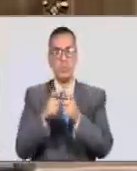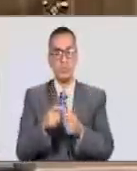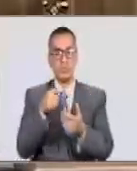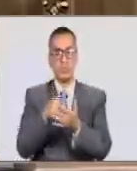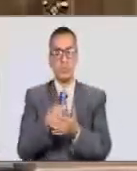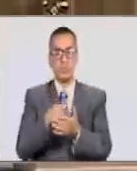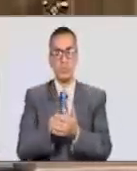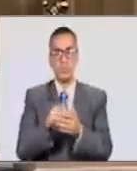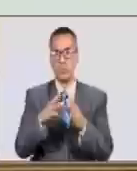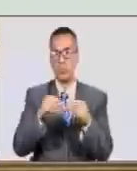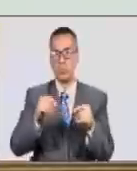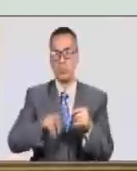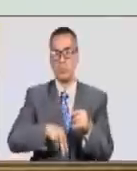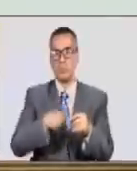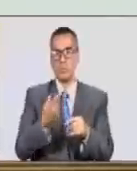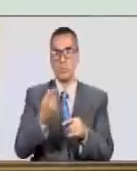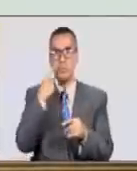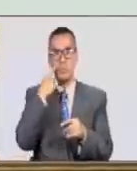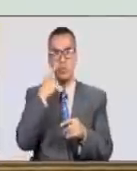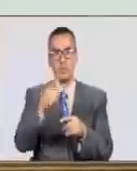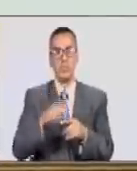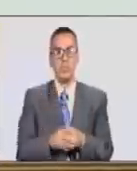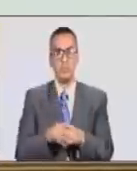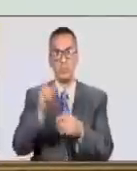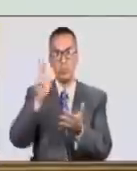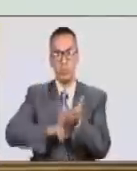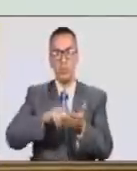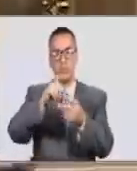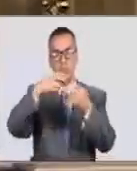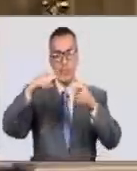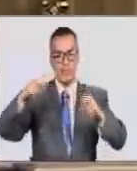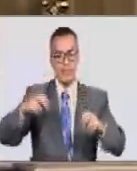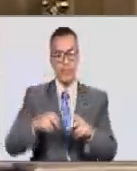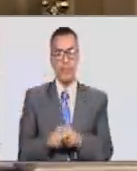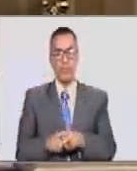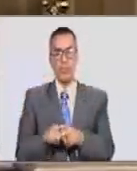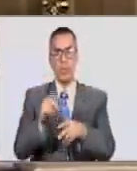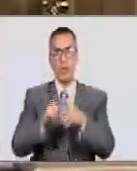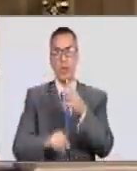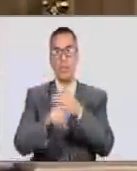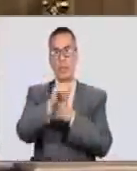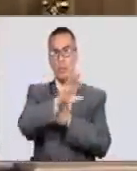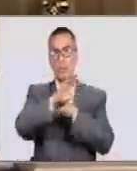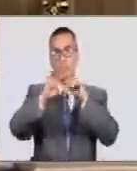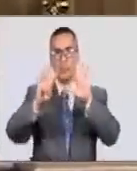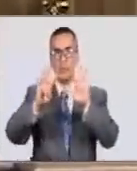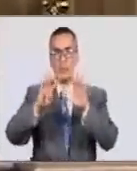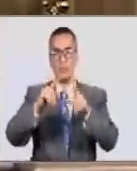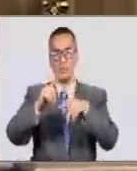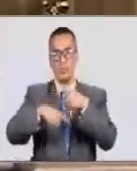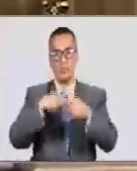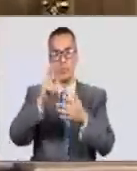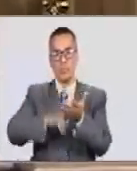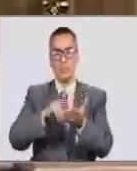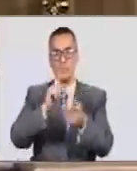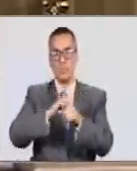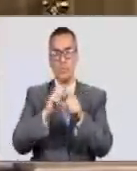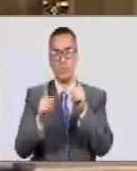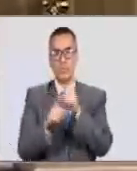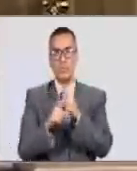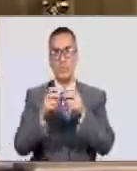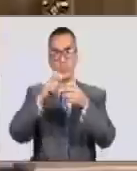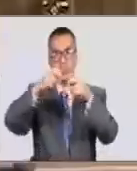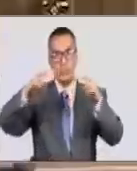opciona, presidente. En consideración el acápite. Aprobado el acápite. Siguiente. Cuadragésimo noveno. Se propone aprobar sin modificación